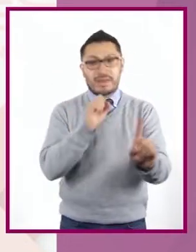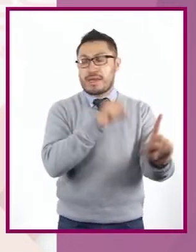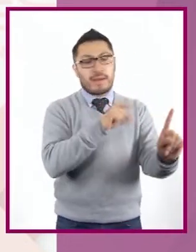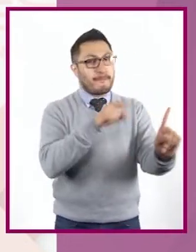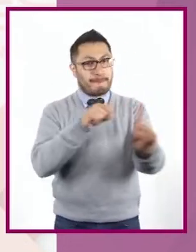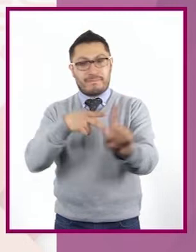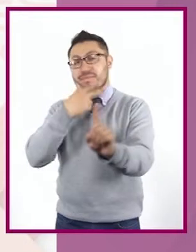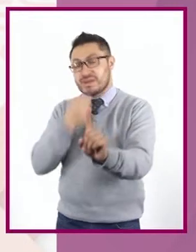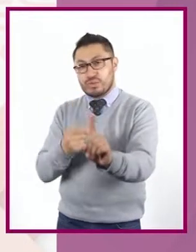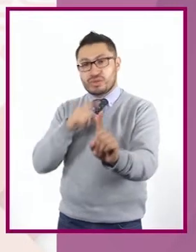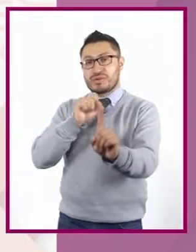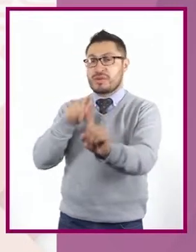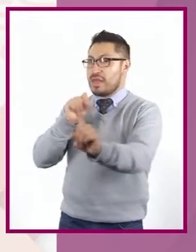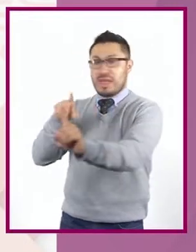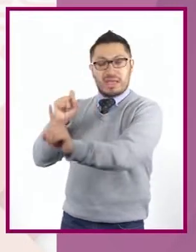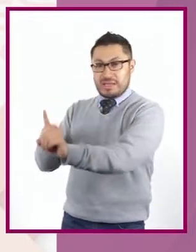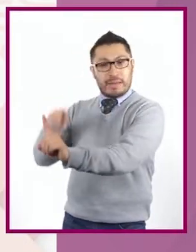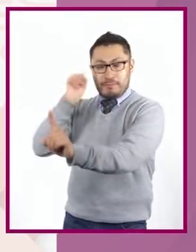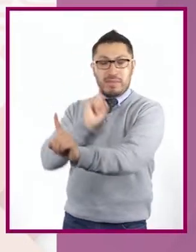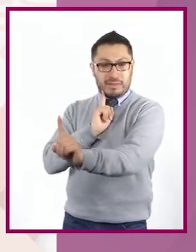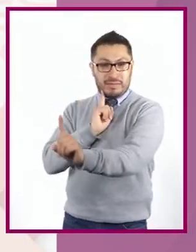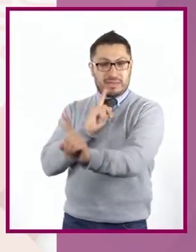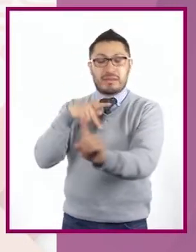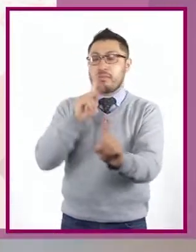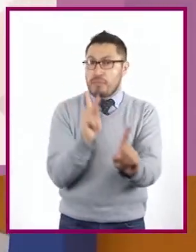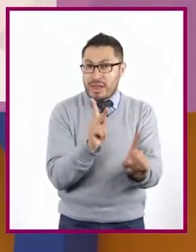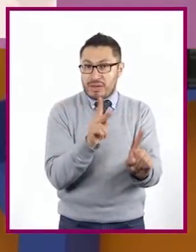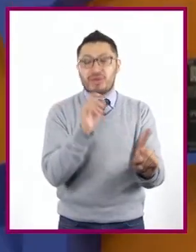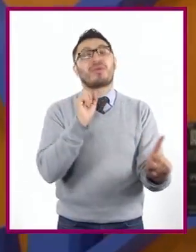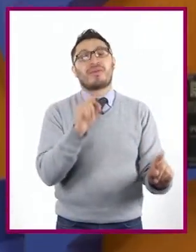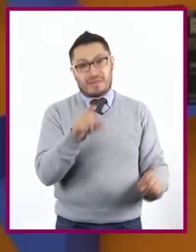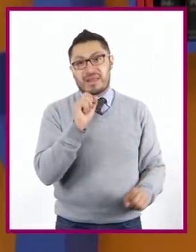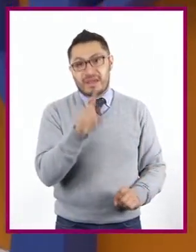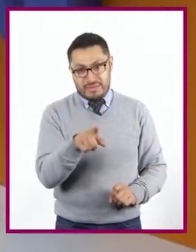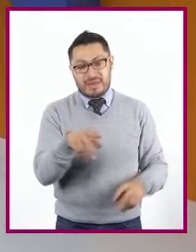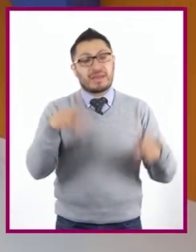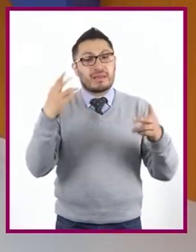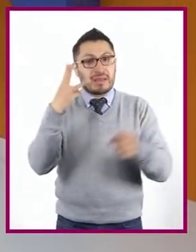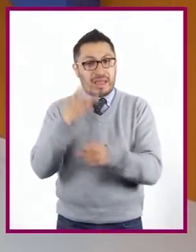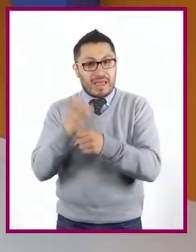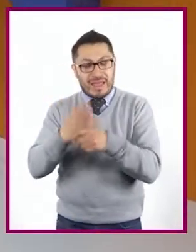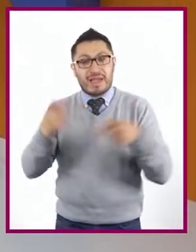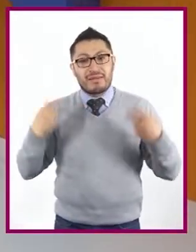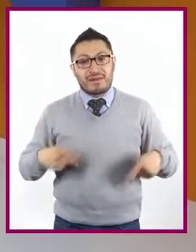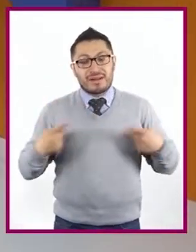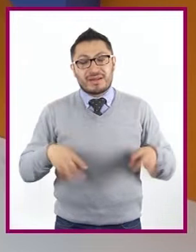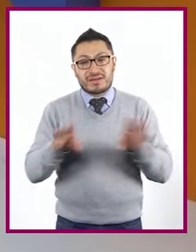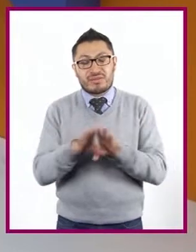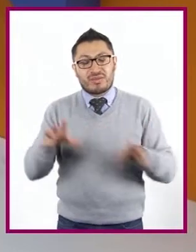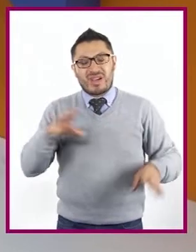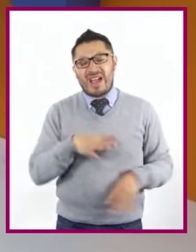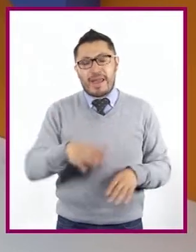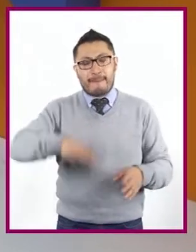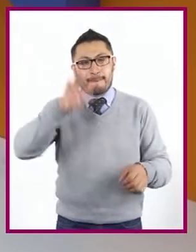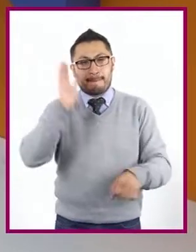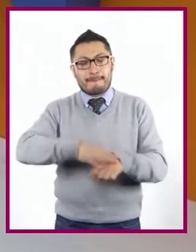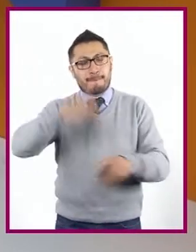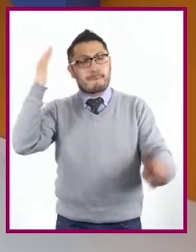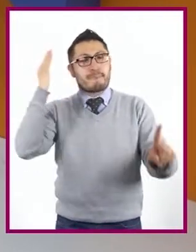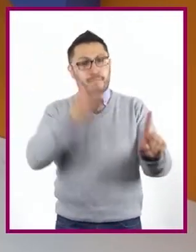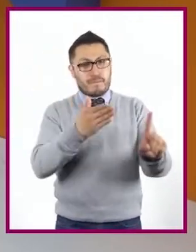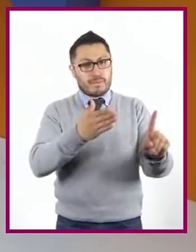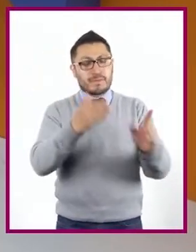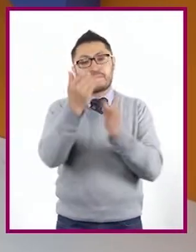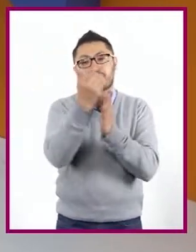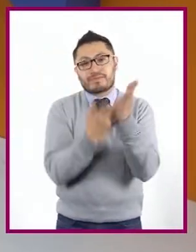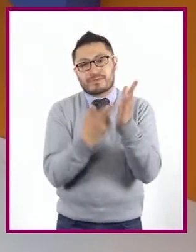mismos, ellas mismas. Pero también, con la tercera persona, se consigue un tono mucho más objetivo,